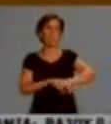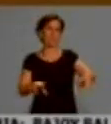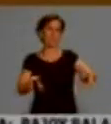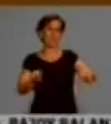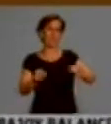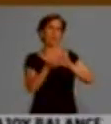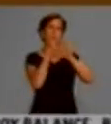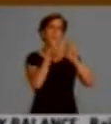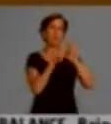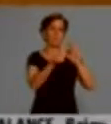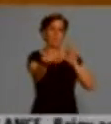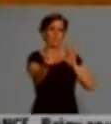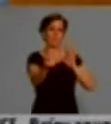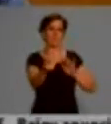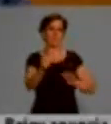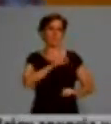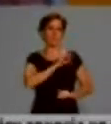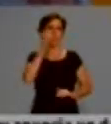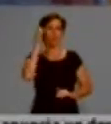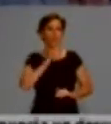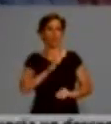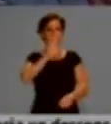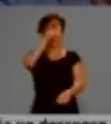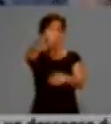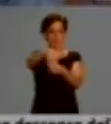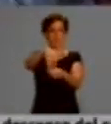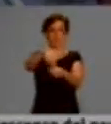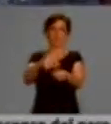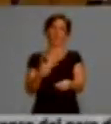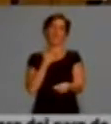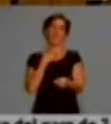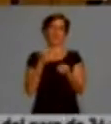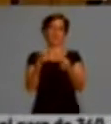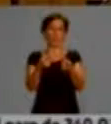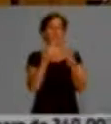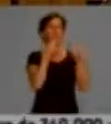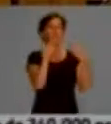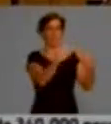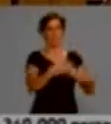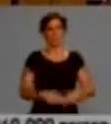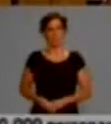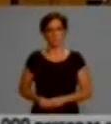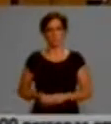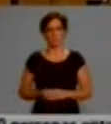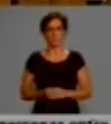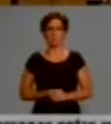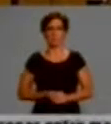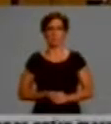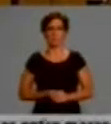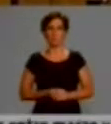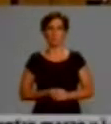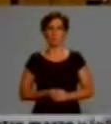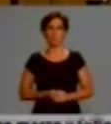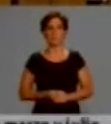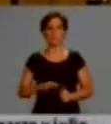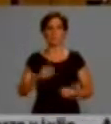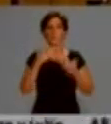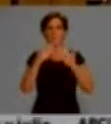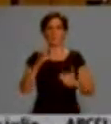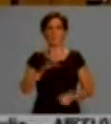Rajoy, y que hablen las urnas. Muchas gracias. Muchas gracias, señor Yuste.